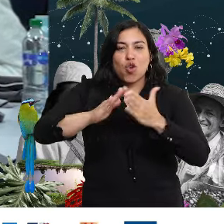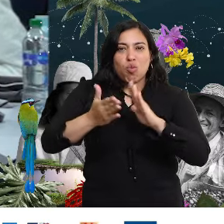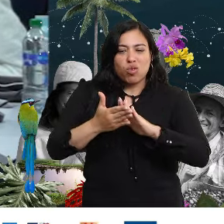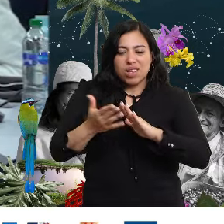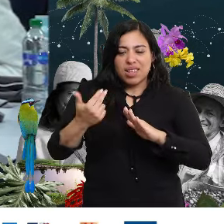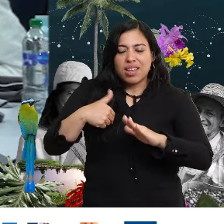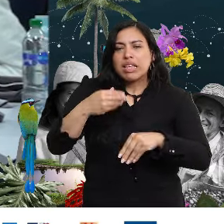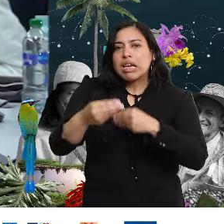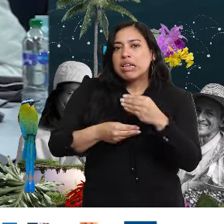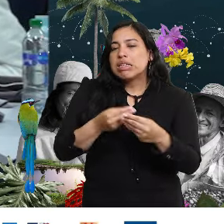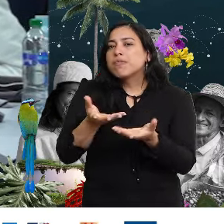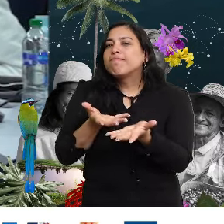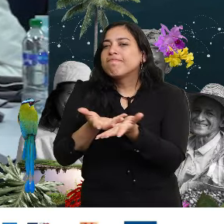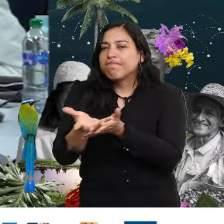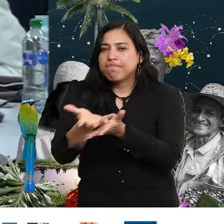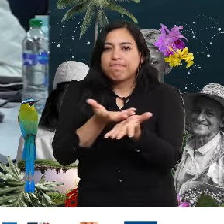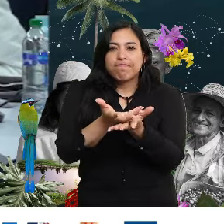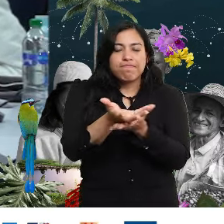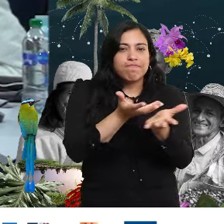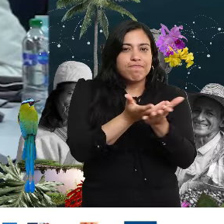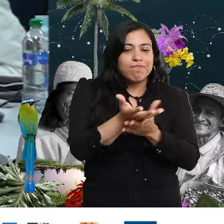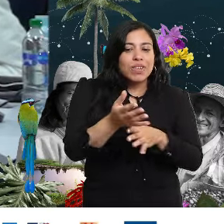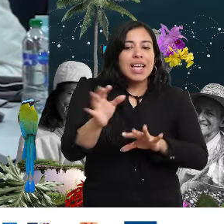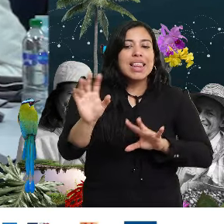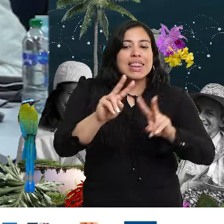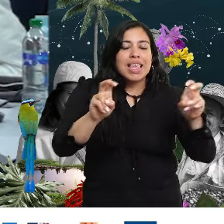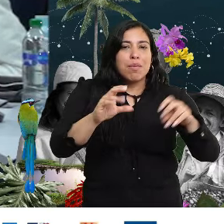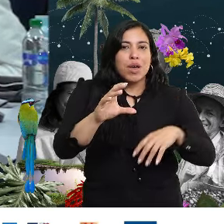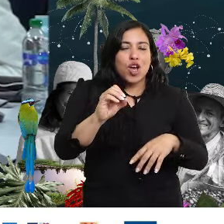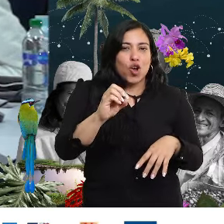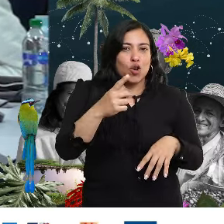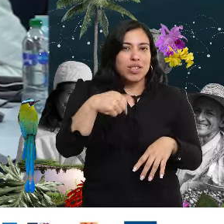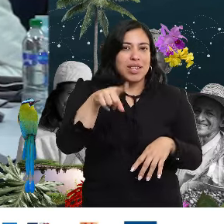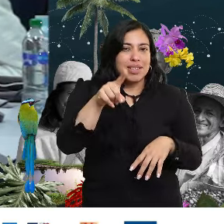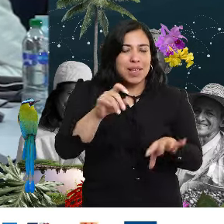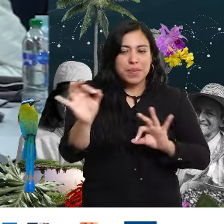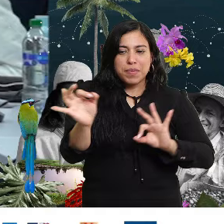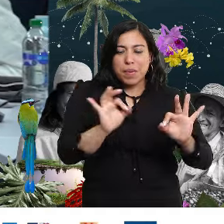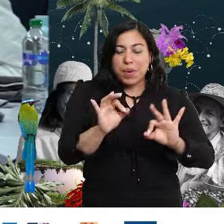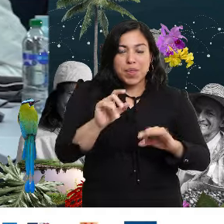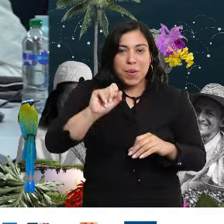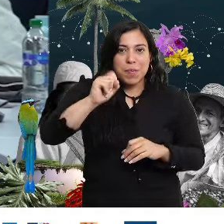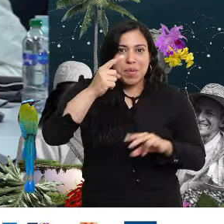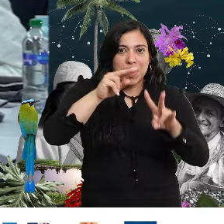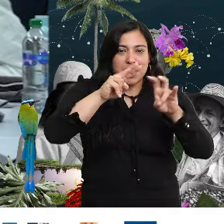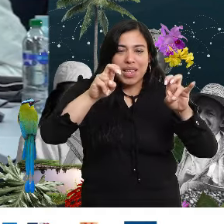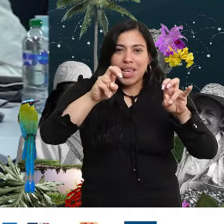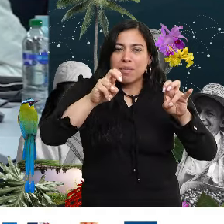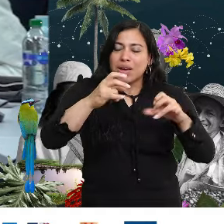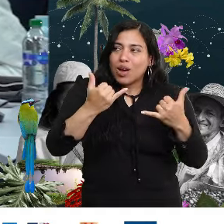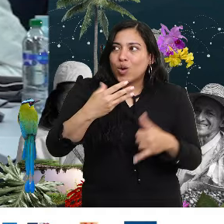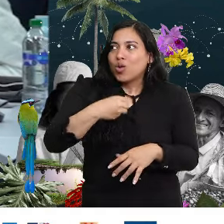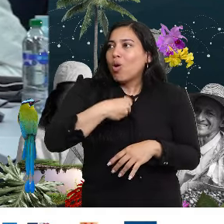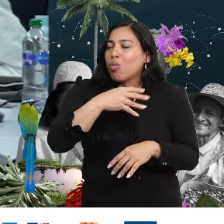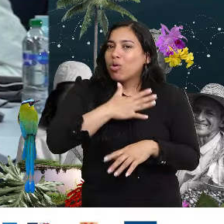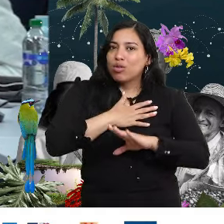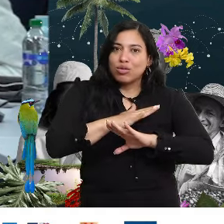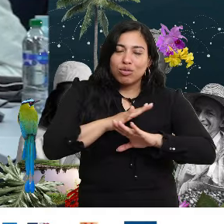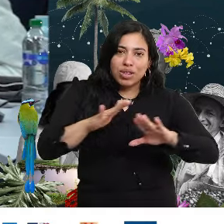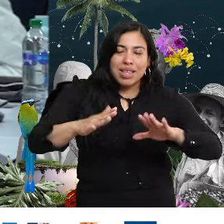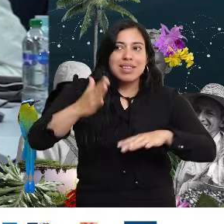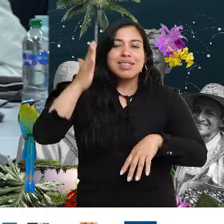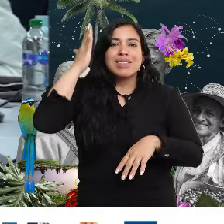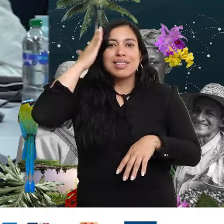algunas recomendaciones de los temas para la COP16. Y el primero que está clarísimo es que es una oportunidad única de